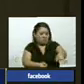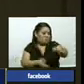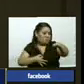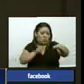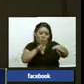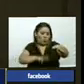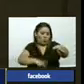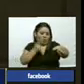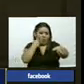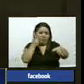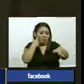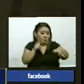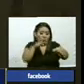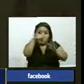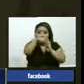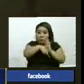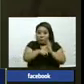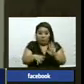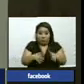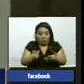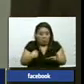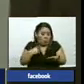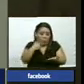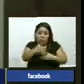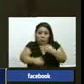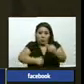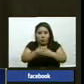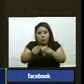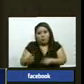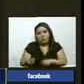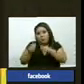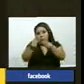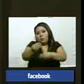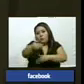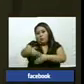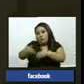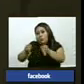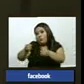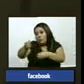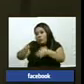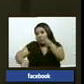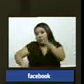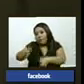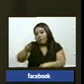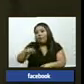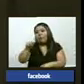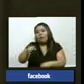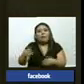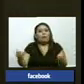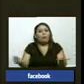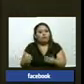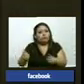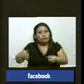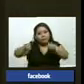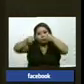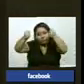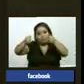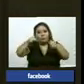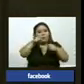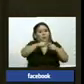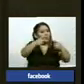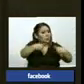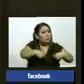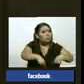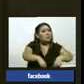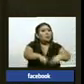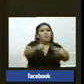de elementos de fondo y forma, por lo que devolvió el proceso al juzgado primero de vigilancia penitenciaria y ejecución de la pena para que continúe el